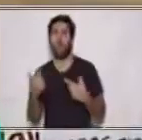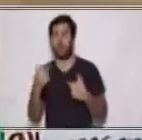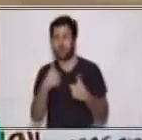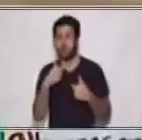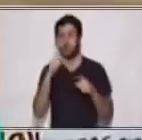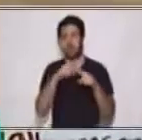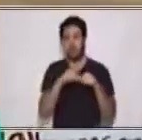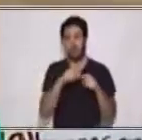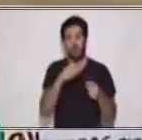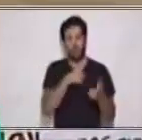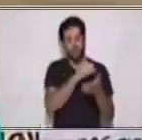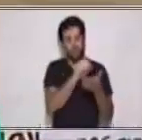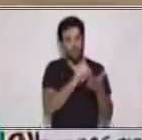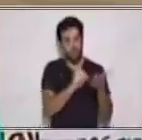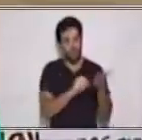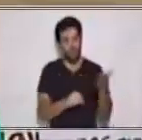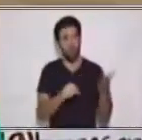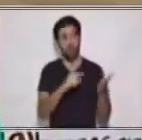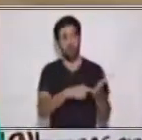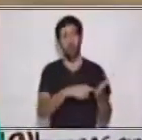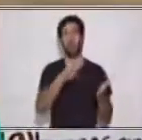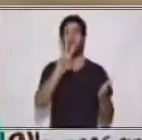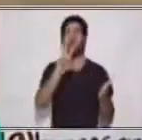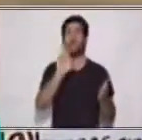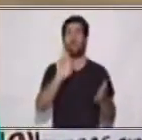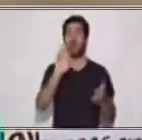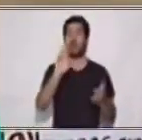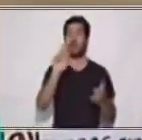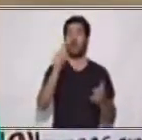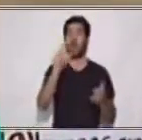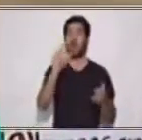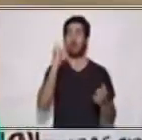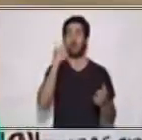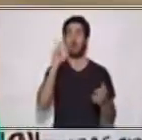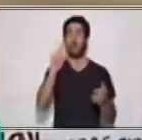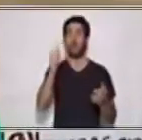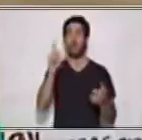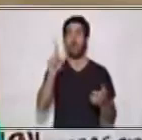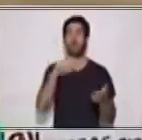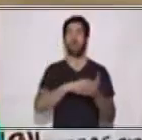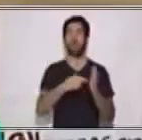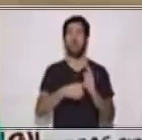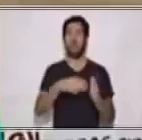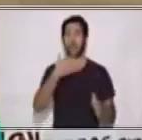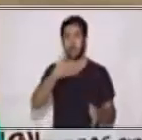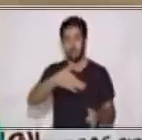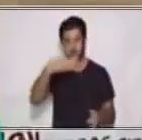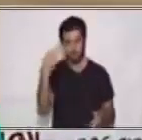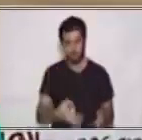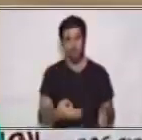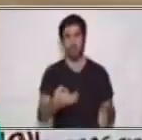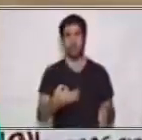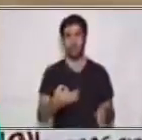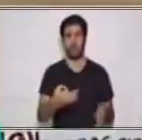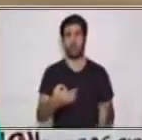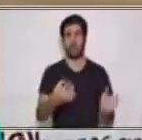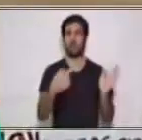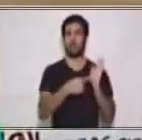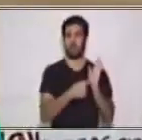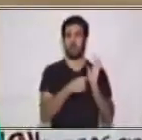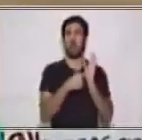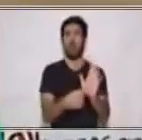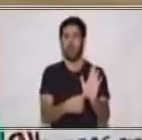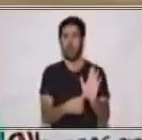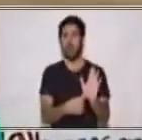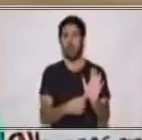lo que estamos escribiendo. ¿Qué es veracidad? Es sencillamente que lo que estamos diciendo o afirmamos es verdad